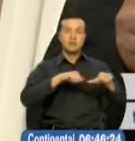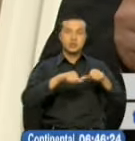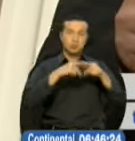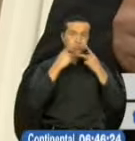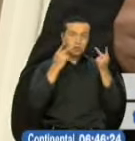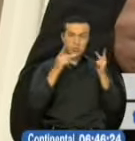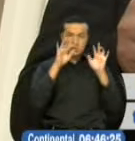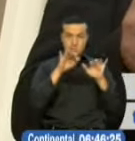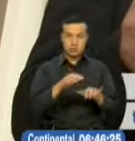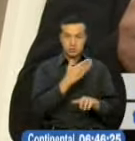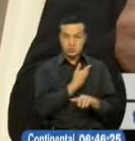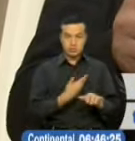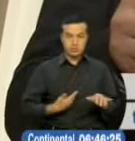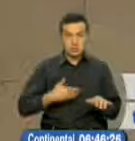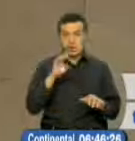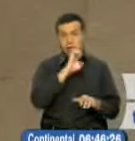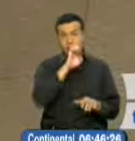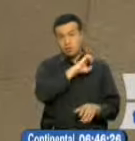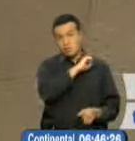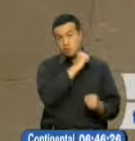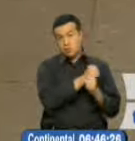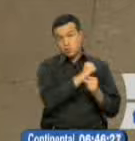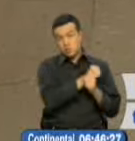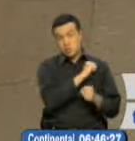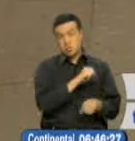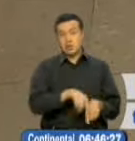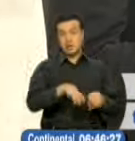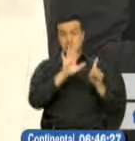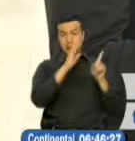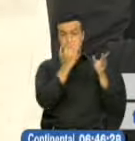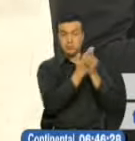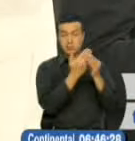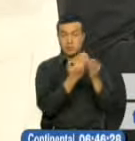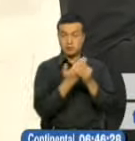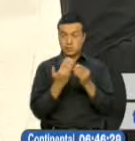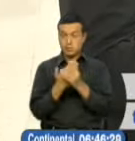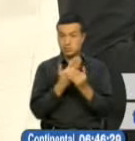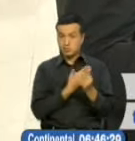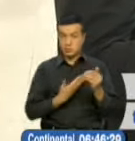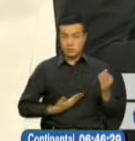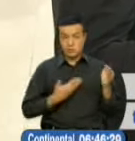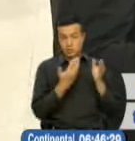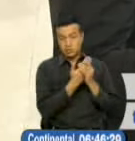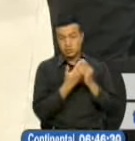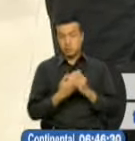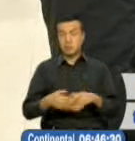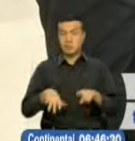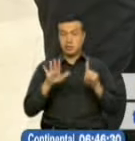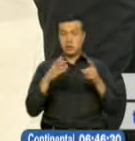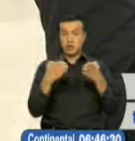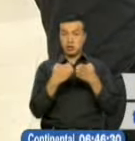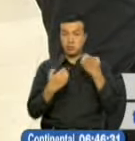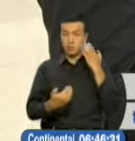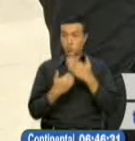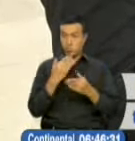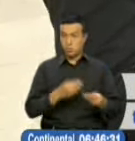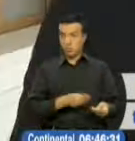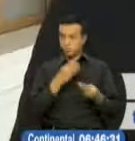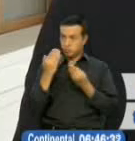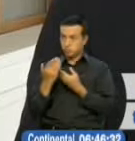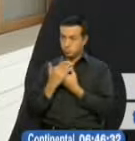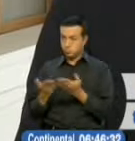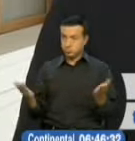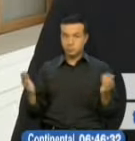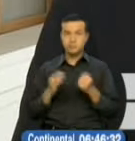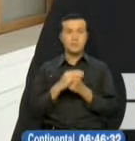trabajó desde el mes de enero para elaborar un informe completo de los 6 sectores que conforman el Ejecutivo y así entregarlo al equipo que integrará el próximo gobierno.